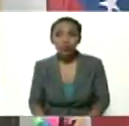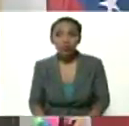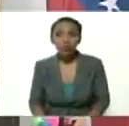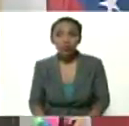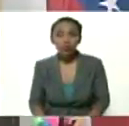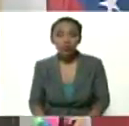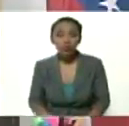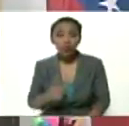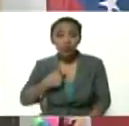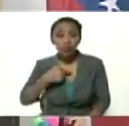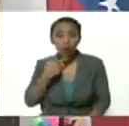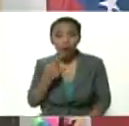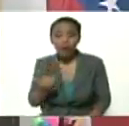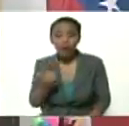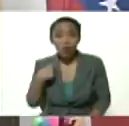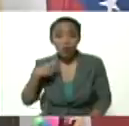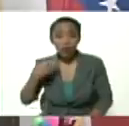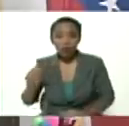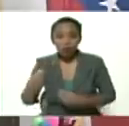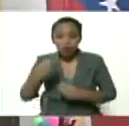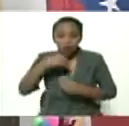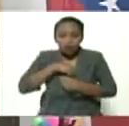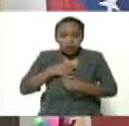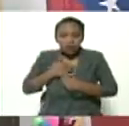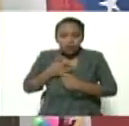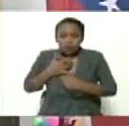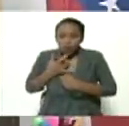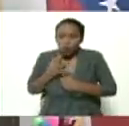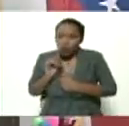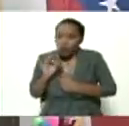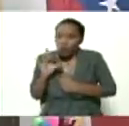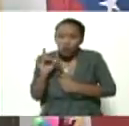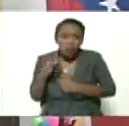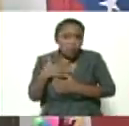Es lo que le digo, le entra a uno una cosa en el cuerpo de dolor,